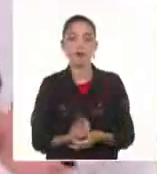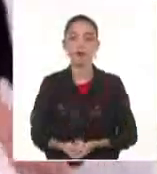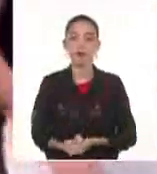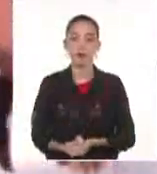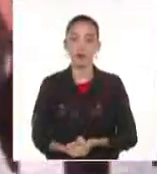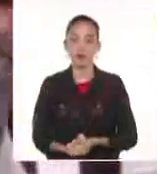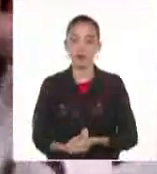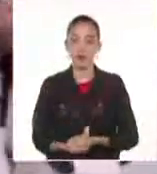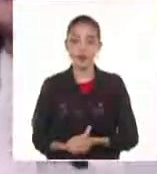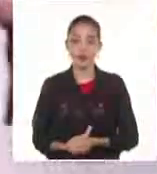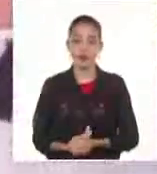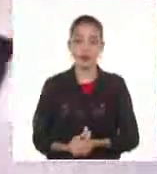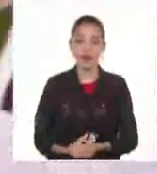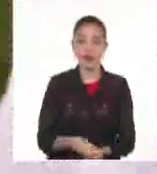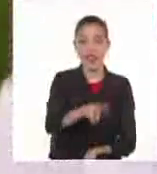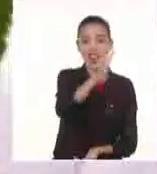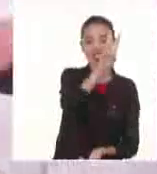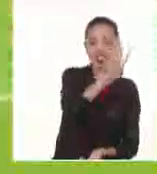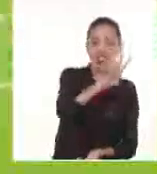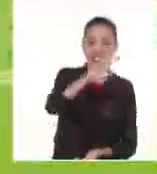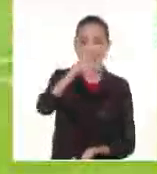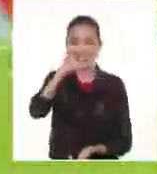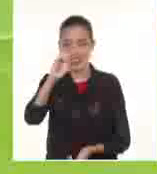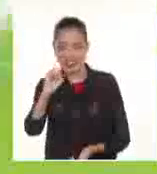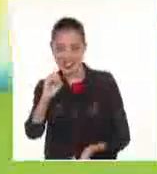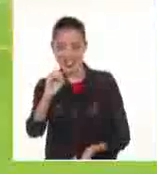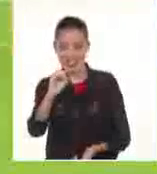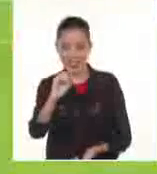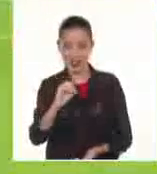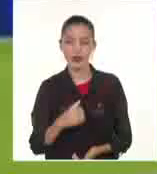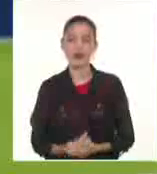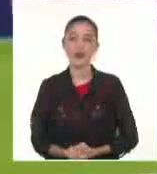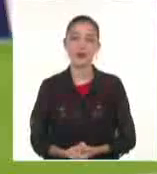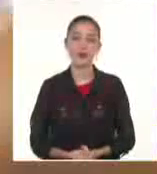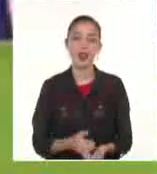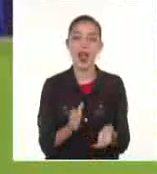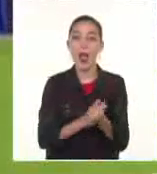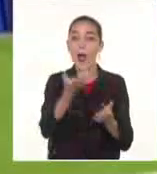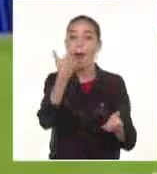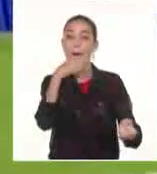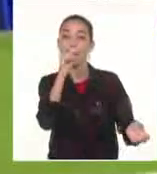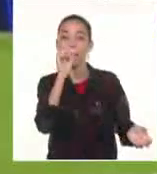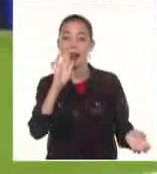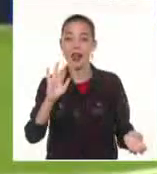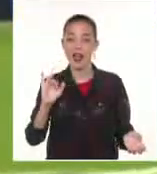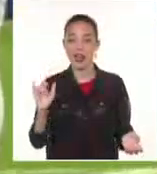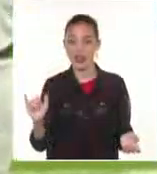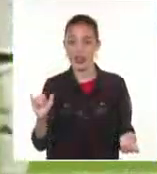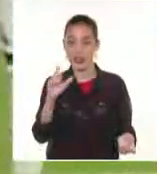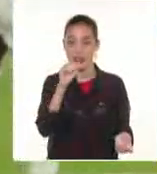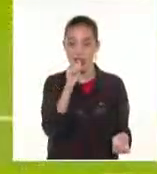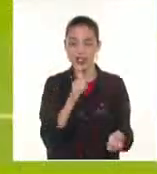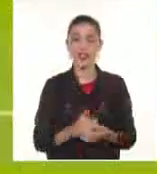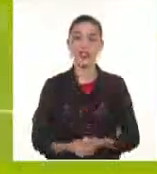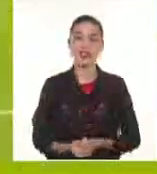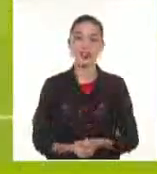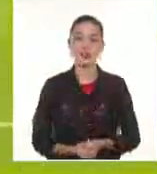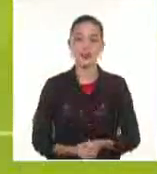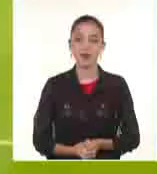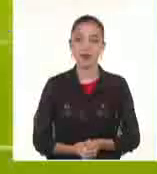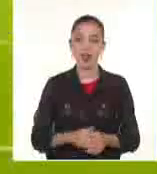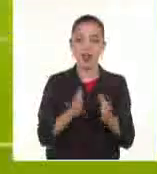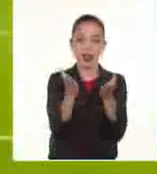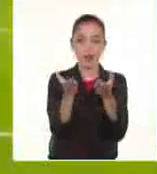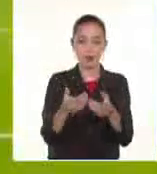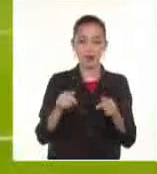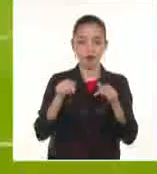como visitante en el Estadio Wandorf. El Real Madrid, campeón de la Primera División y de las Supercopas de España y Europa,